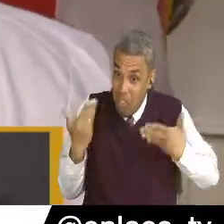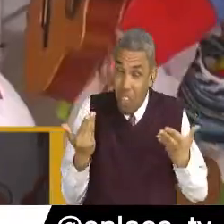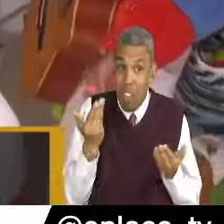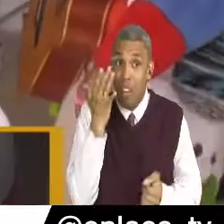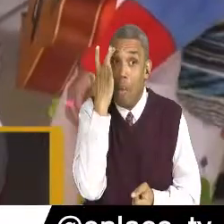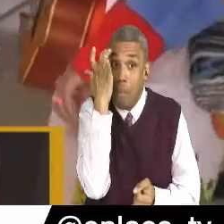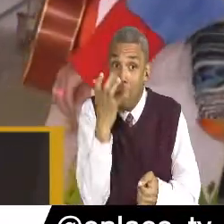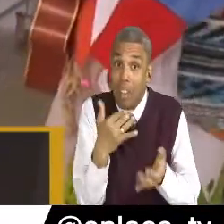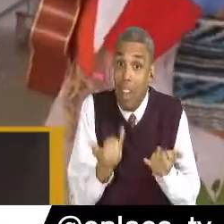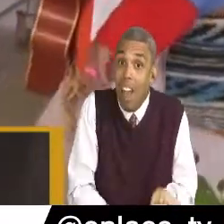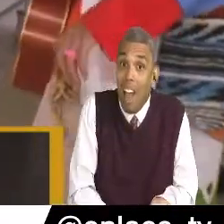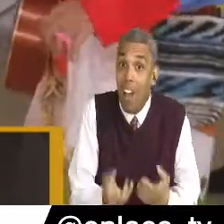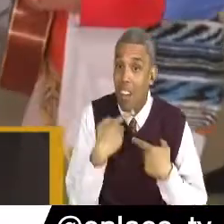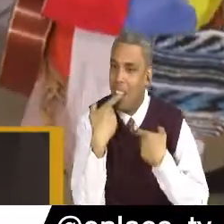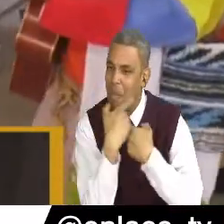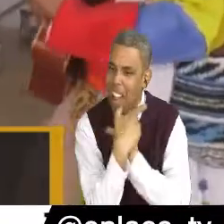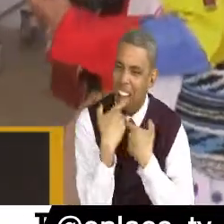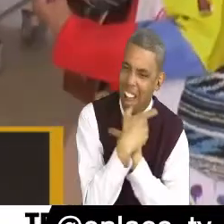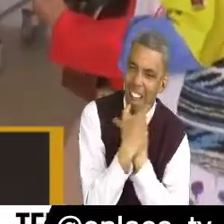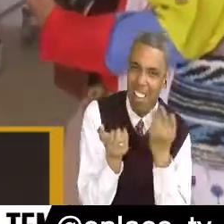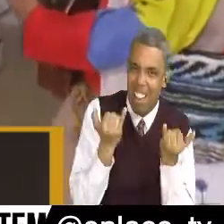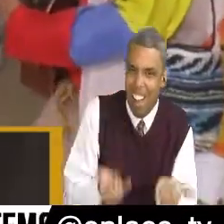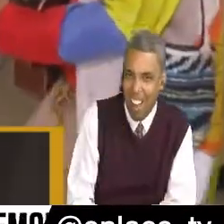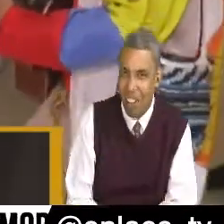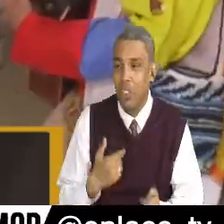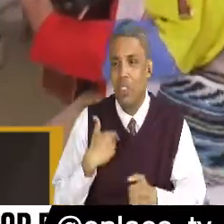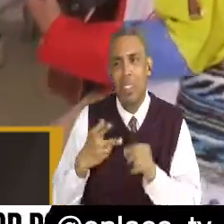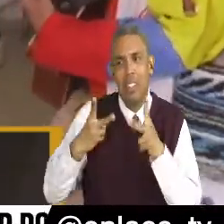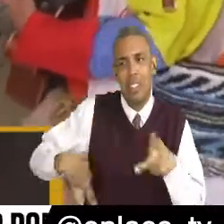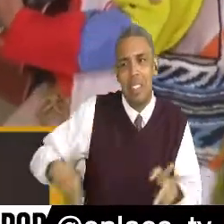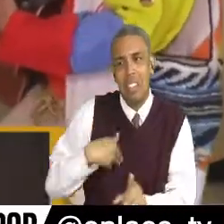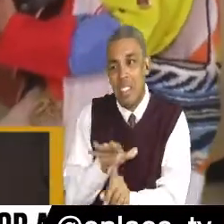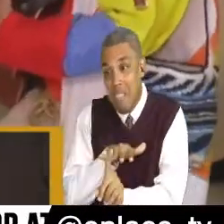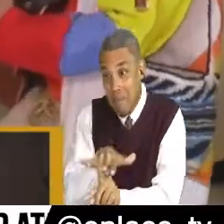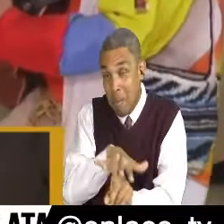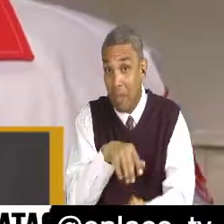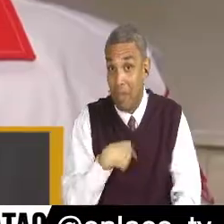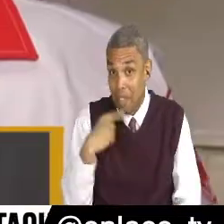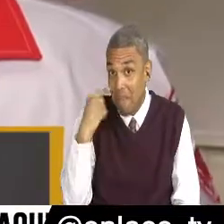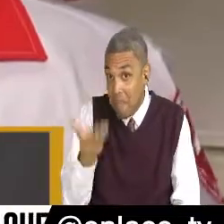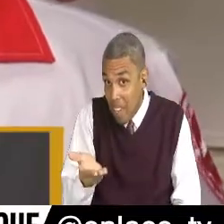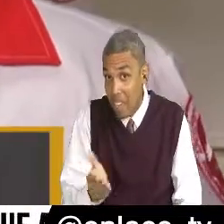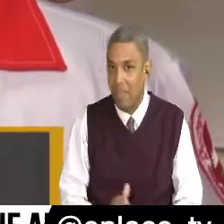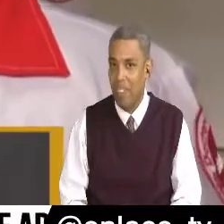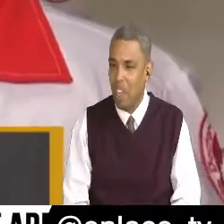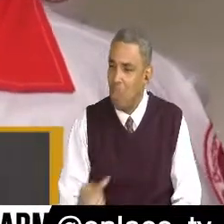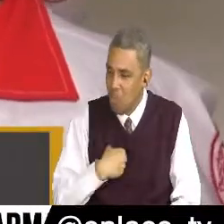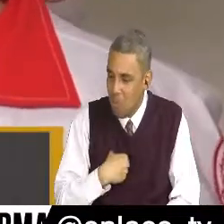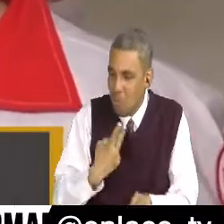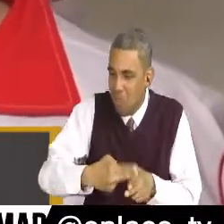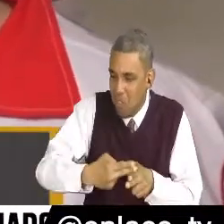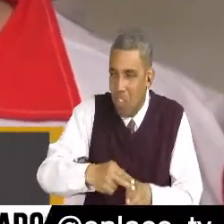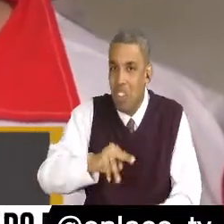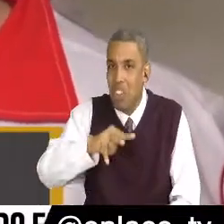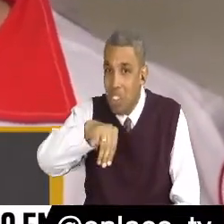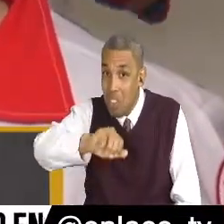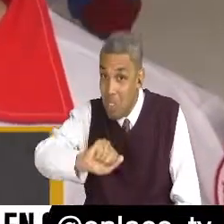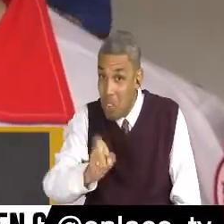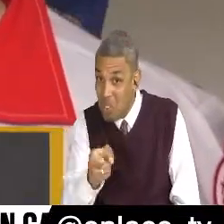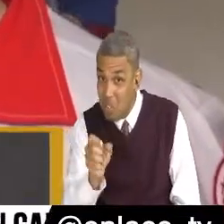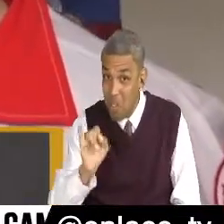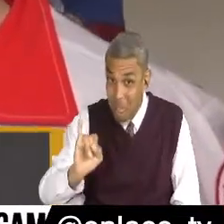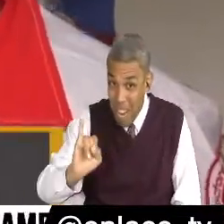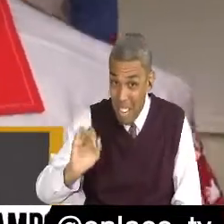a ir a hacer reír y todo a todas las personas, ¿sí ve? Y pues yo me llamo Maggie y hoy